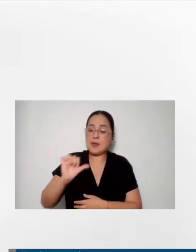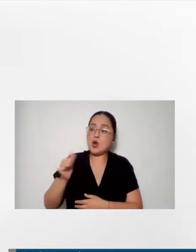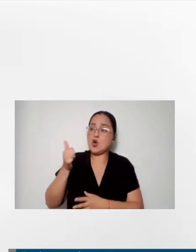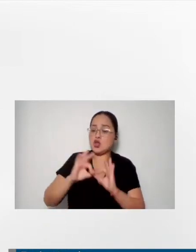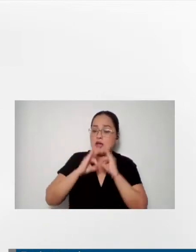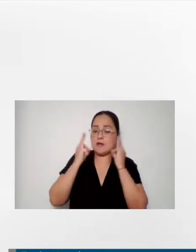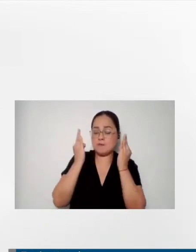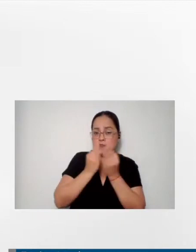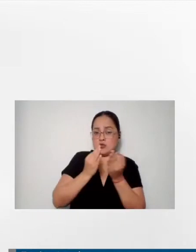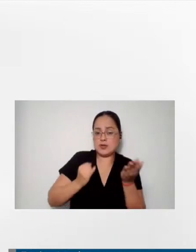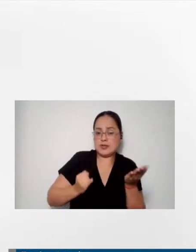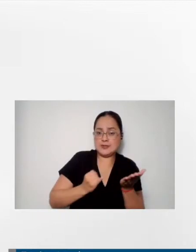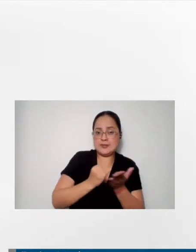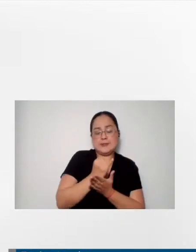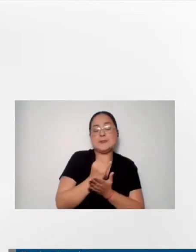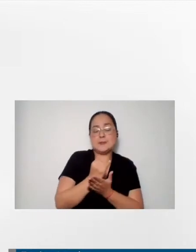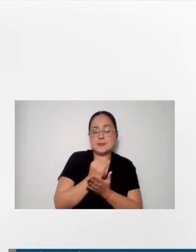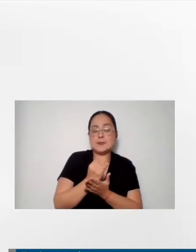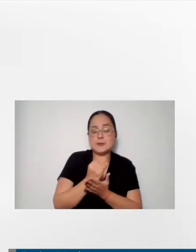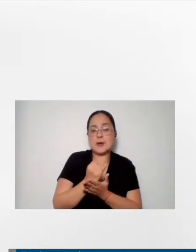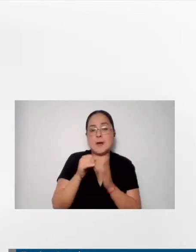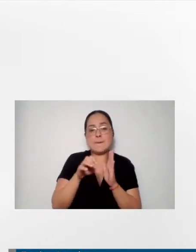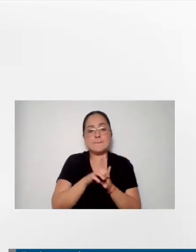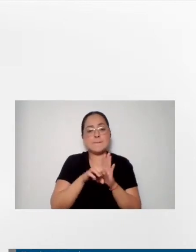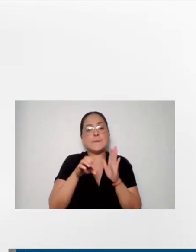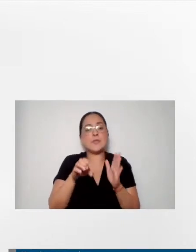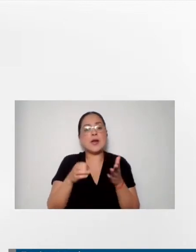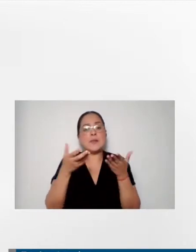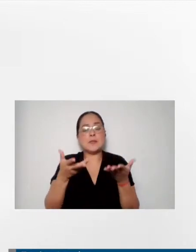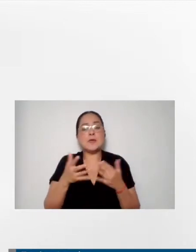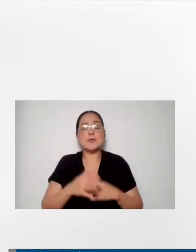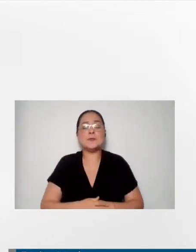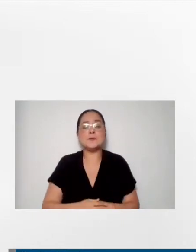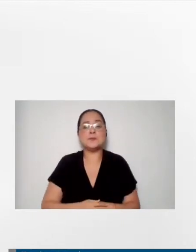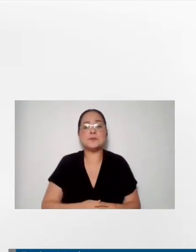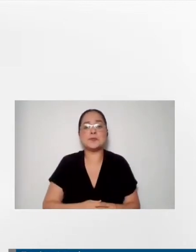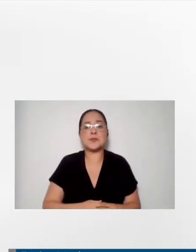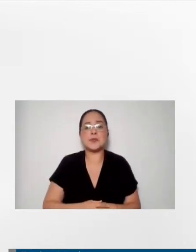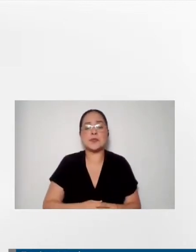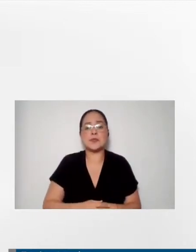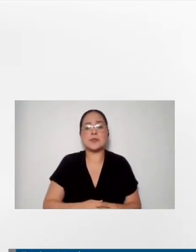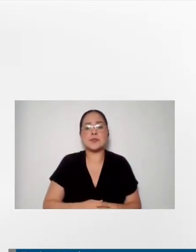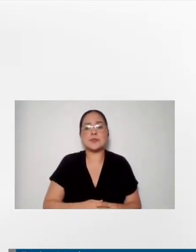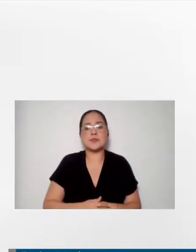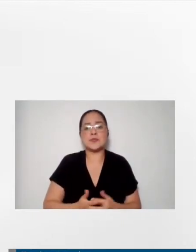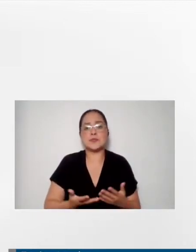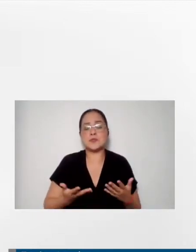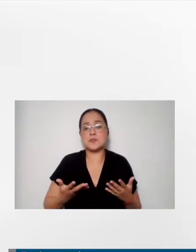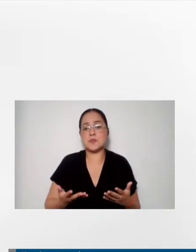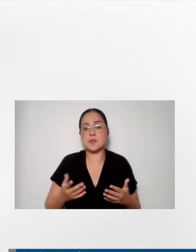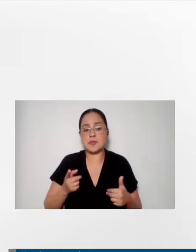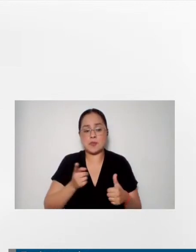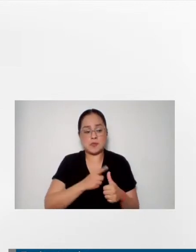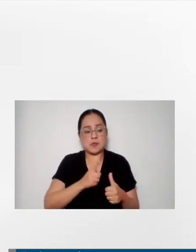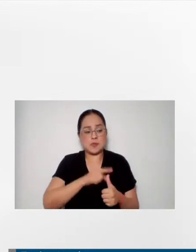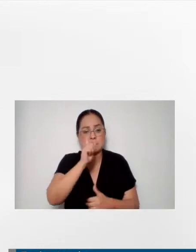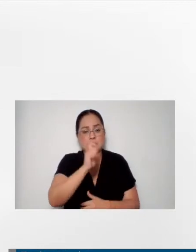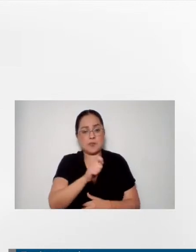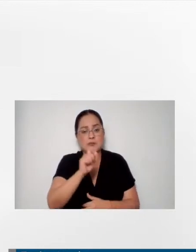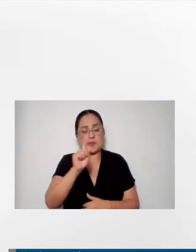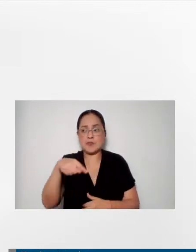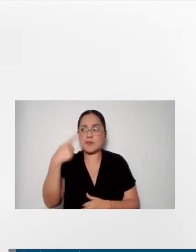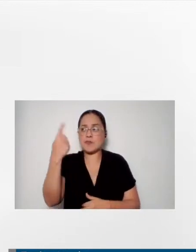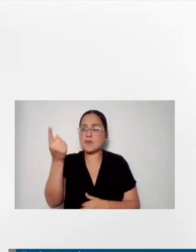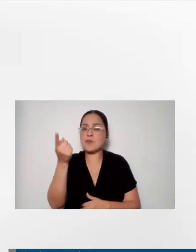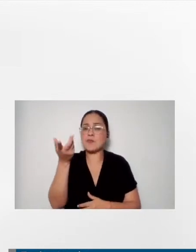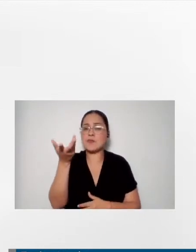¿no? Porque, pues claro, o sea, aquí el primer caso es, pues, que alguien se pregunta si los